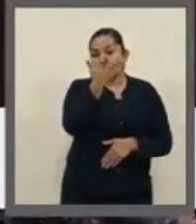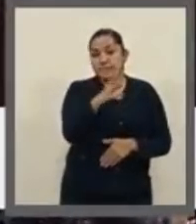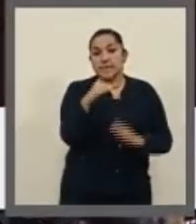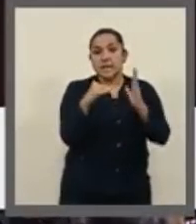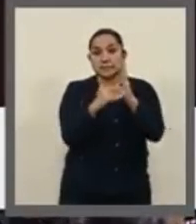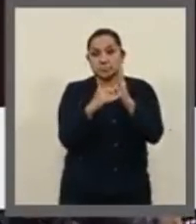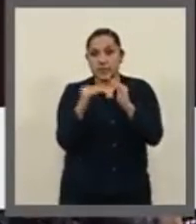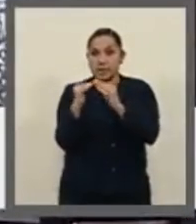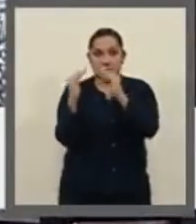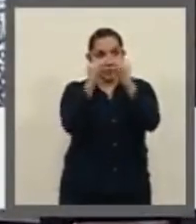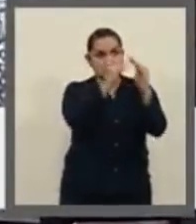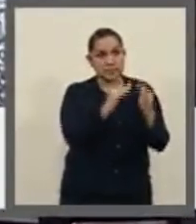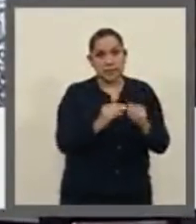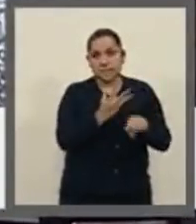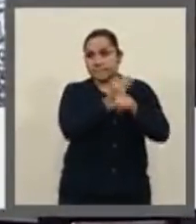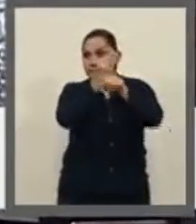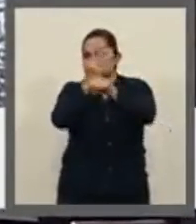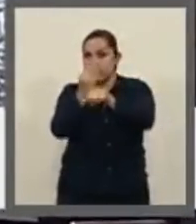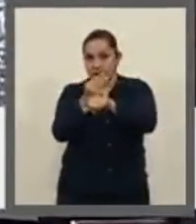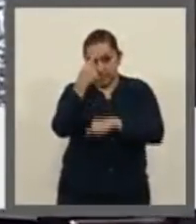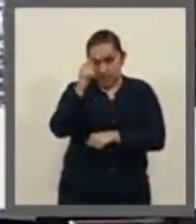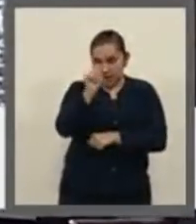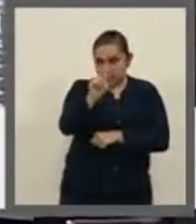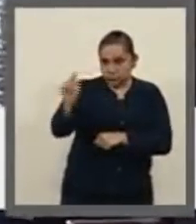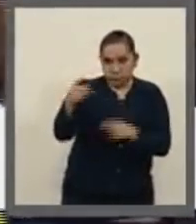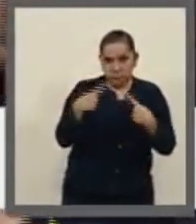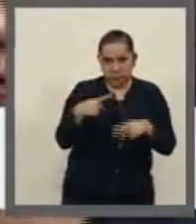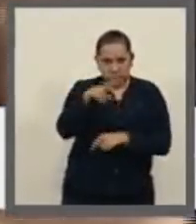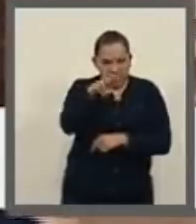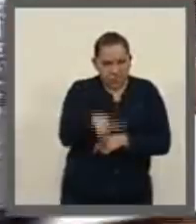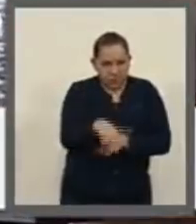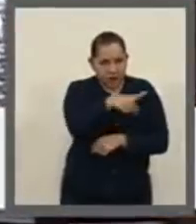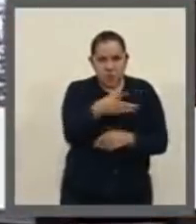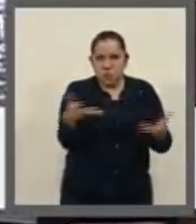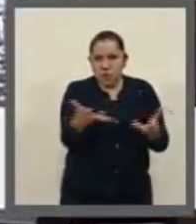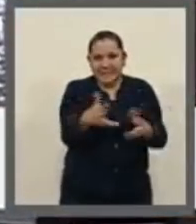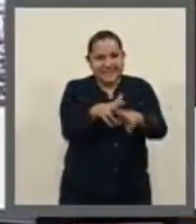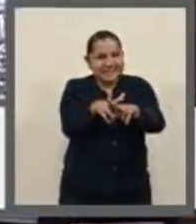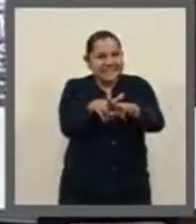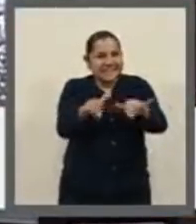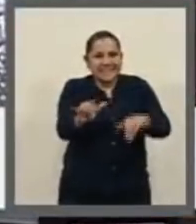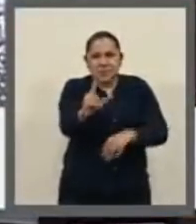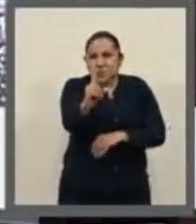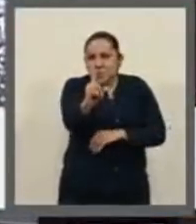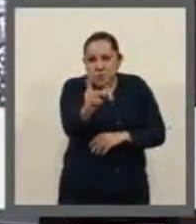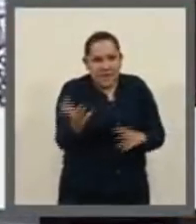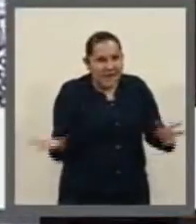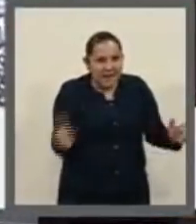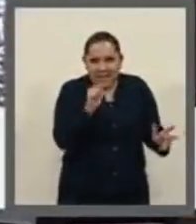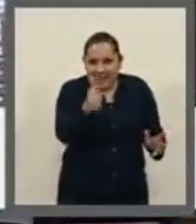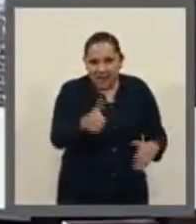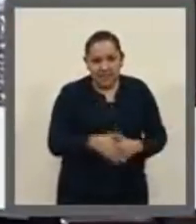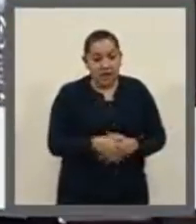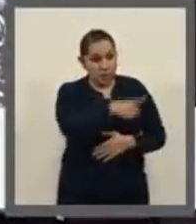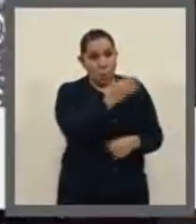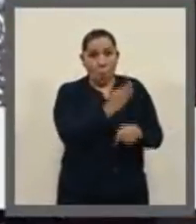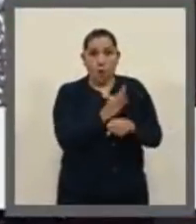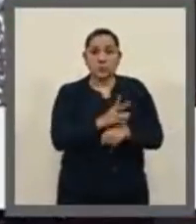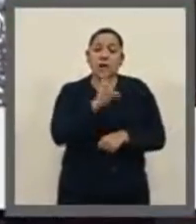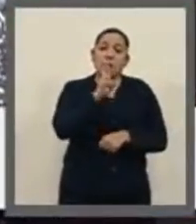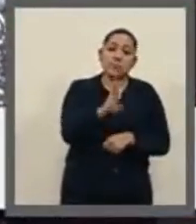para los damnificados y no han hecho una sola. De verdad es muy indignante la manera en que está respondiendo